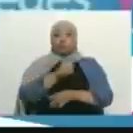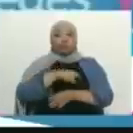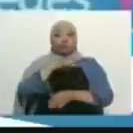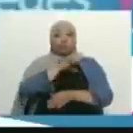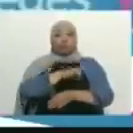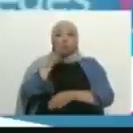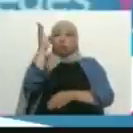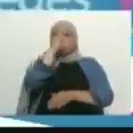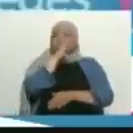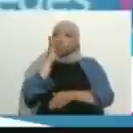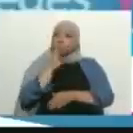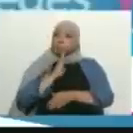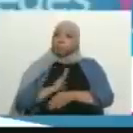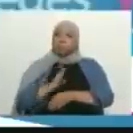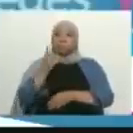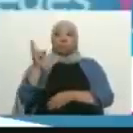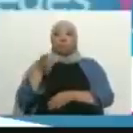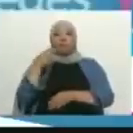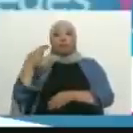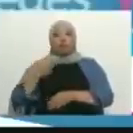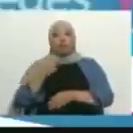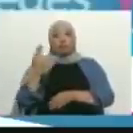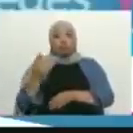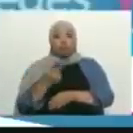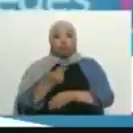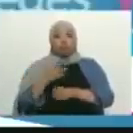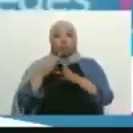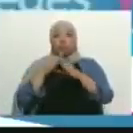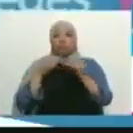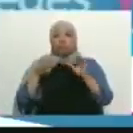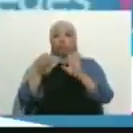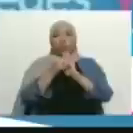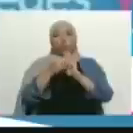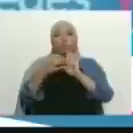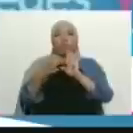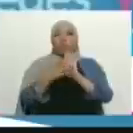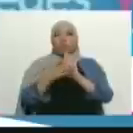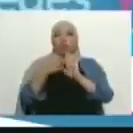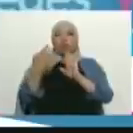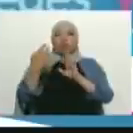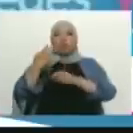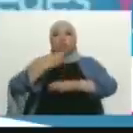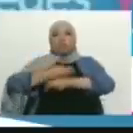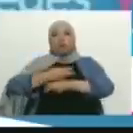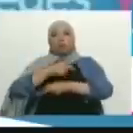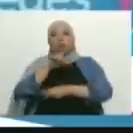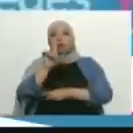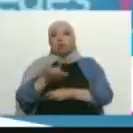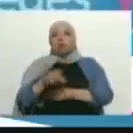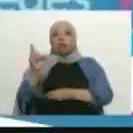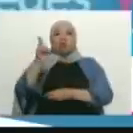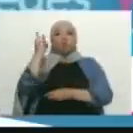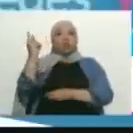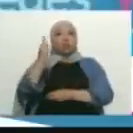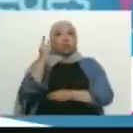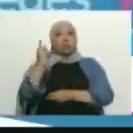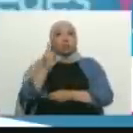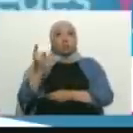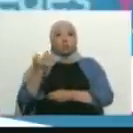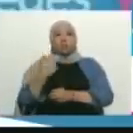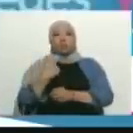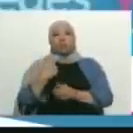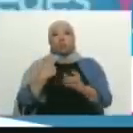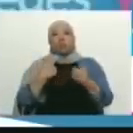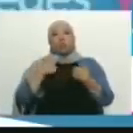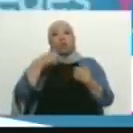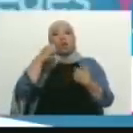de Brasil, el de Honduras, todos los golpes de Estado, el de Paraguay, el de Bolivia contra el hermano Evo